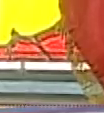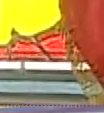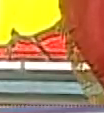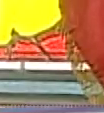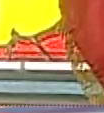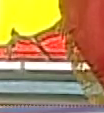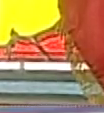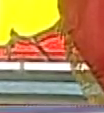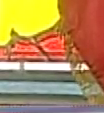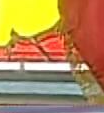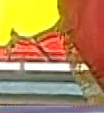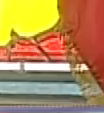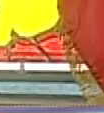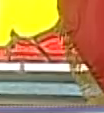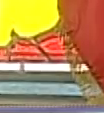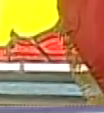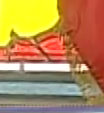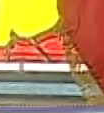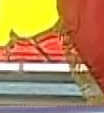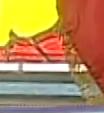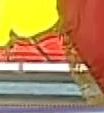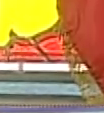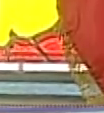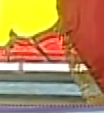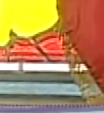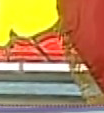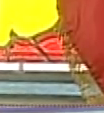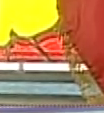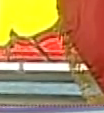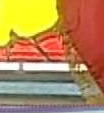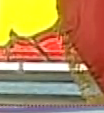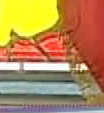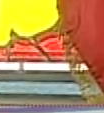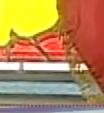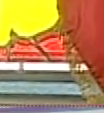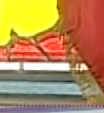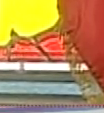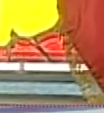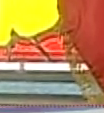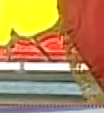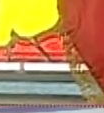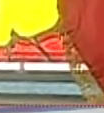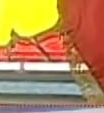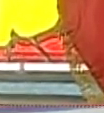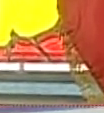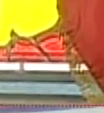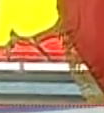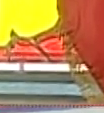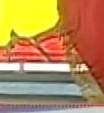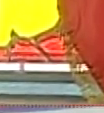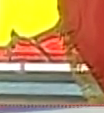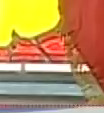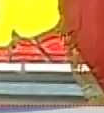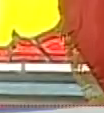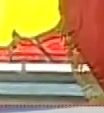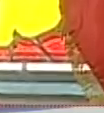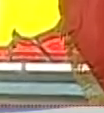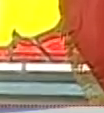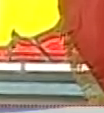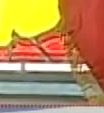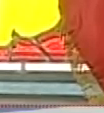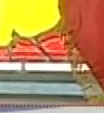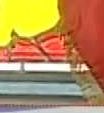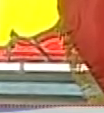proyectos, de la metodología de trabajo que lleva el FCI, los mecanismos de control